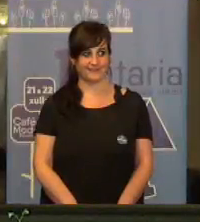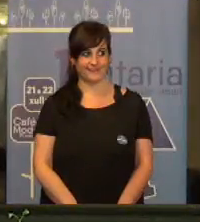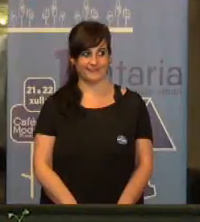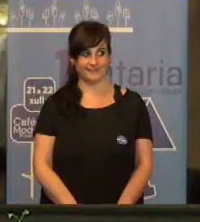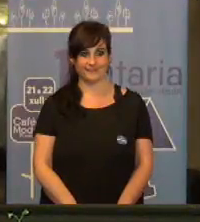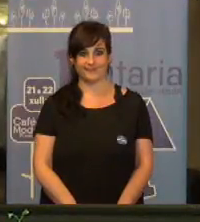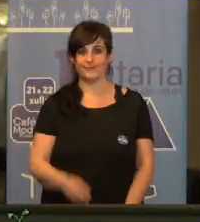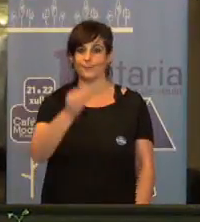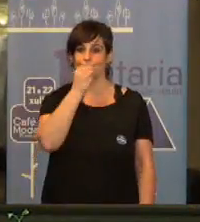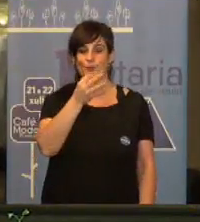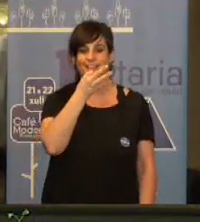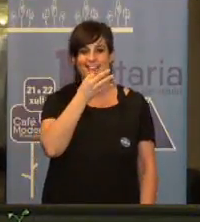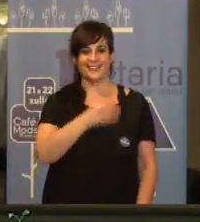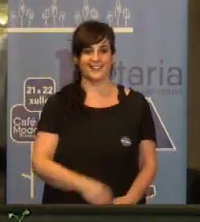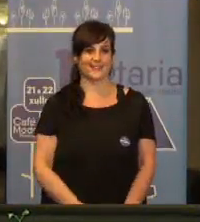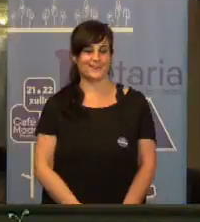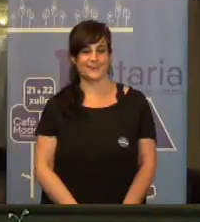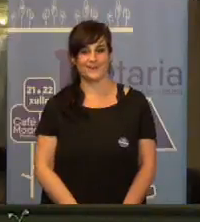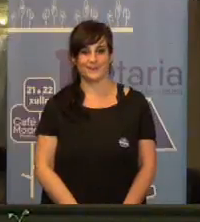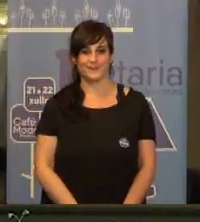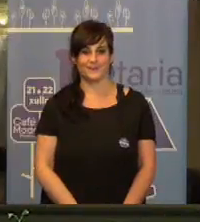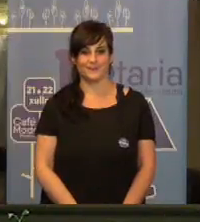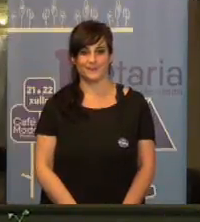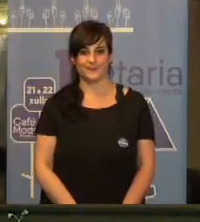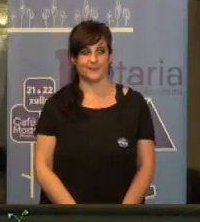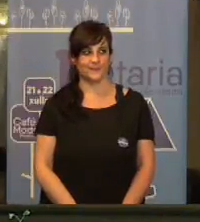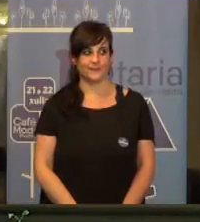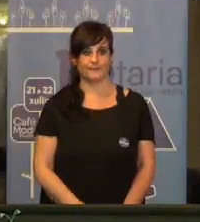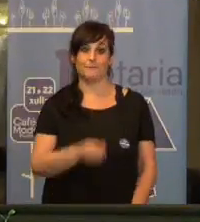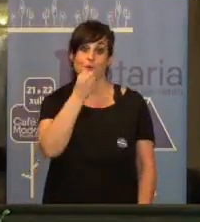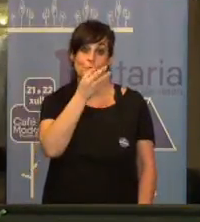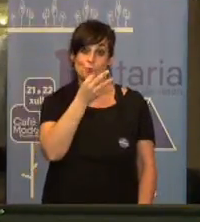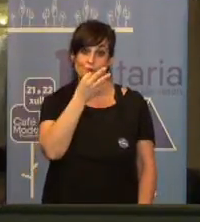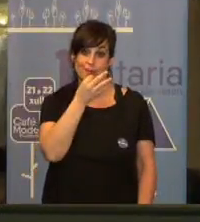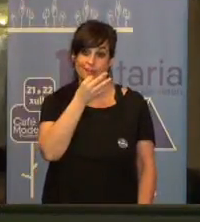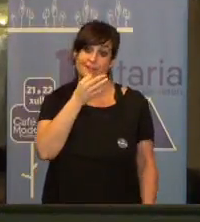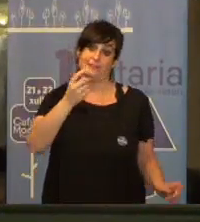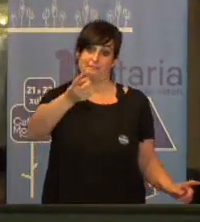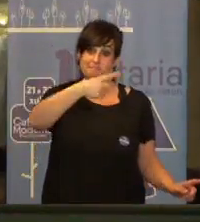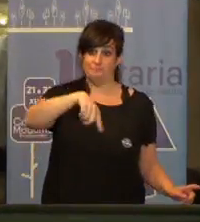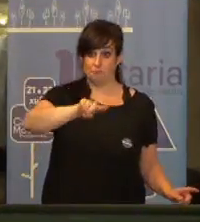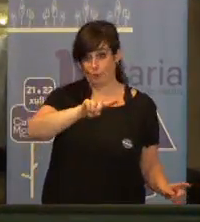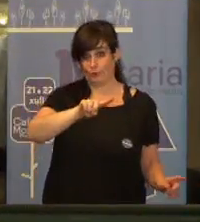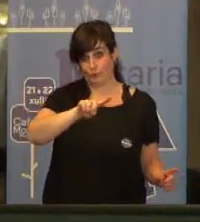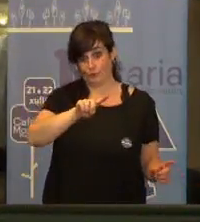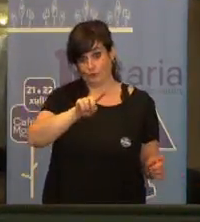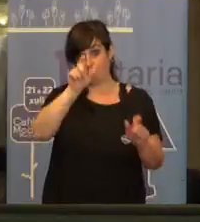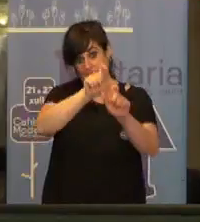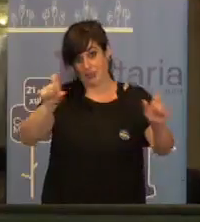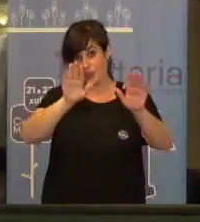Bueno, boa tarde. E moitas grazas polos que aínda continuades